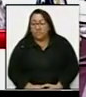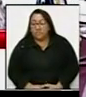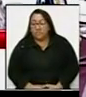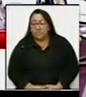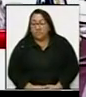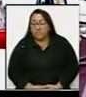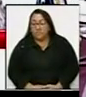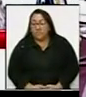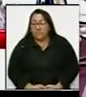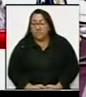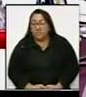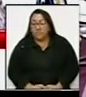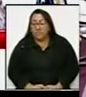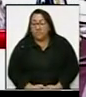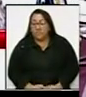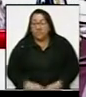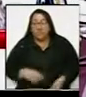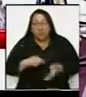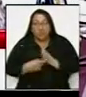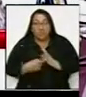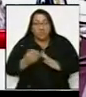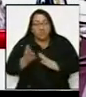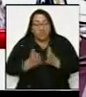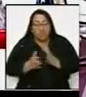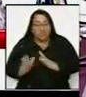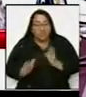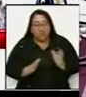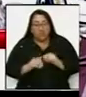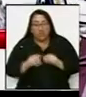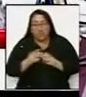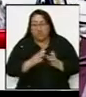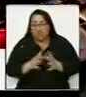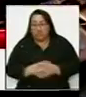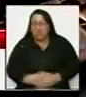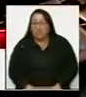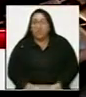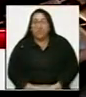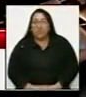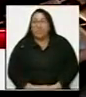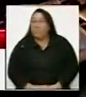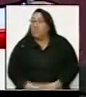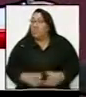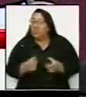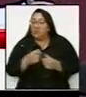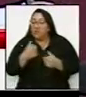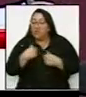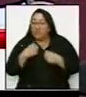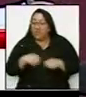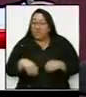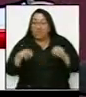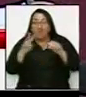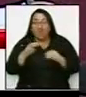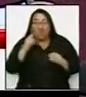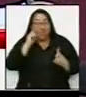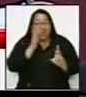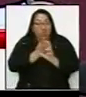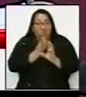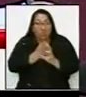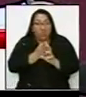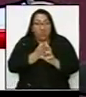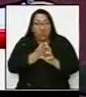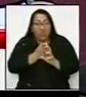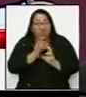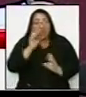creo que podría ser un punto intermedio para seguir el debate, presidenta. Claro, congresista, tenemos acá evaluación de conocimientos,